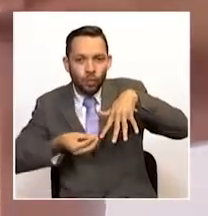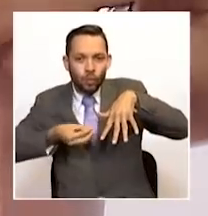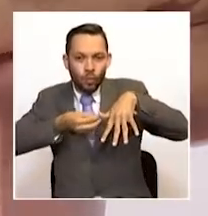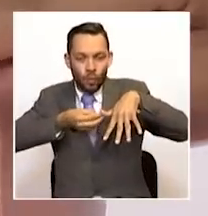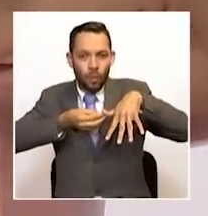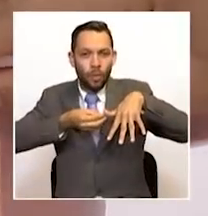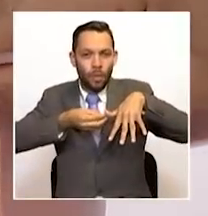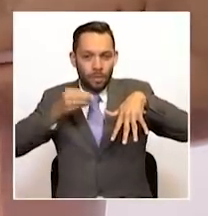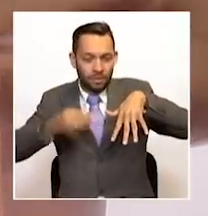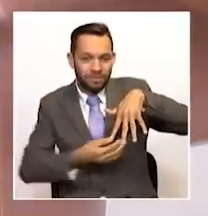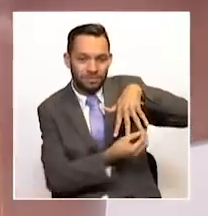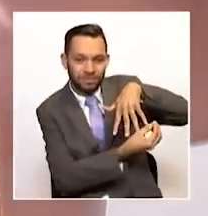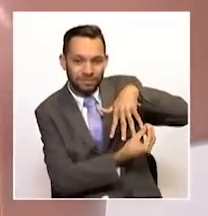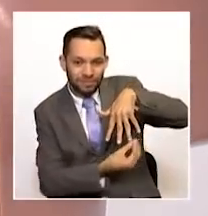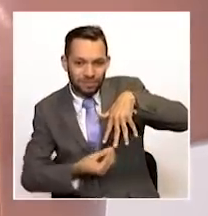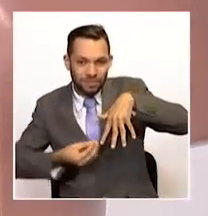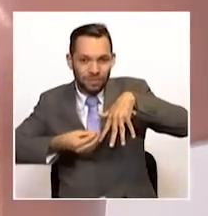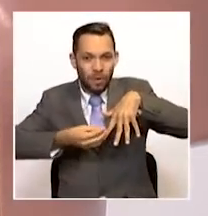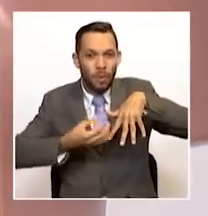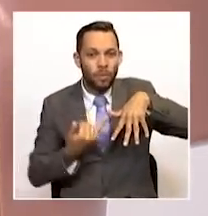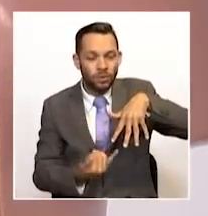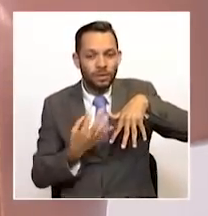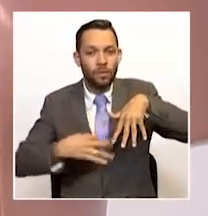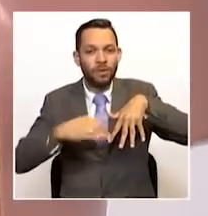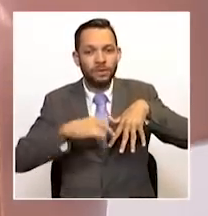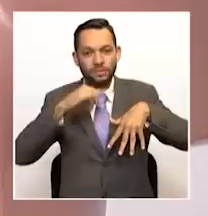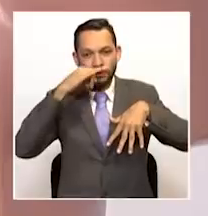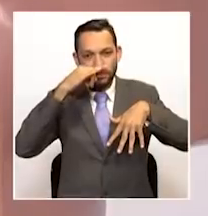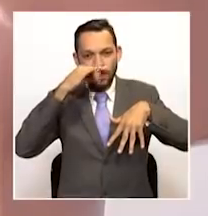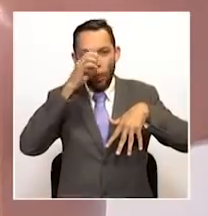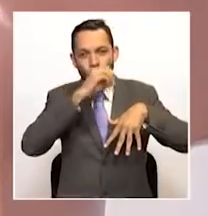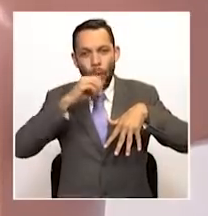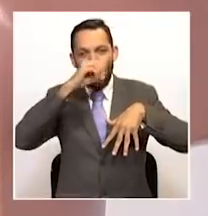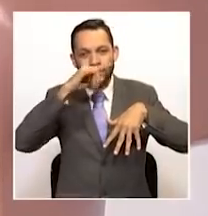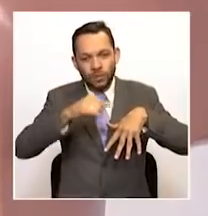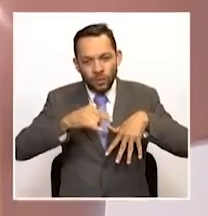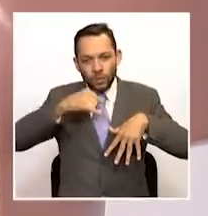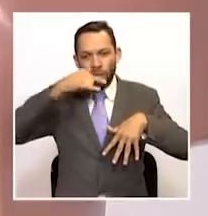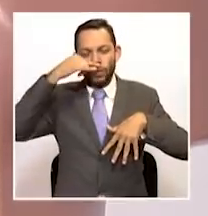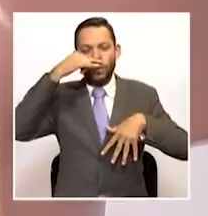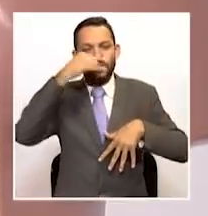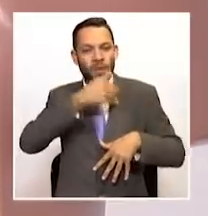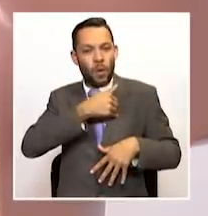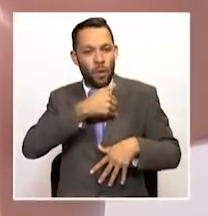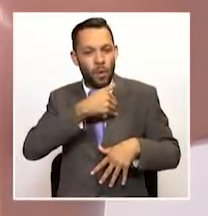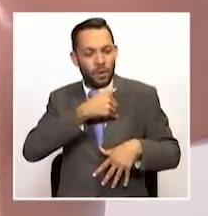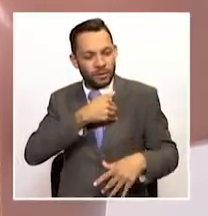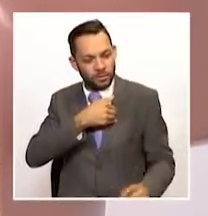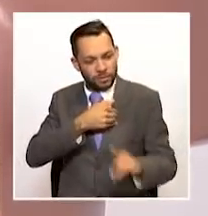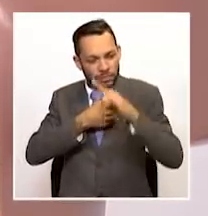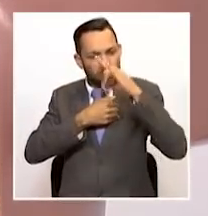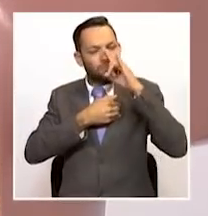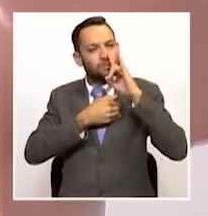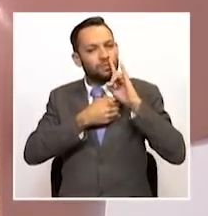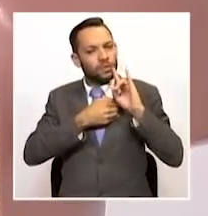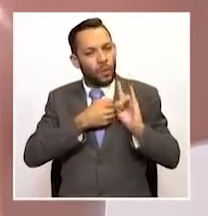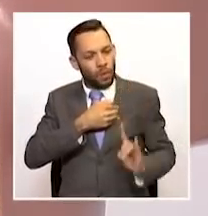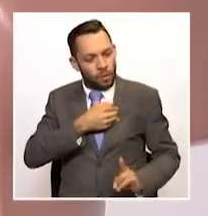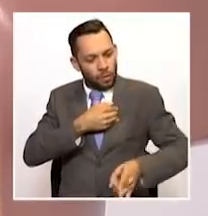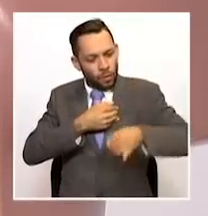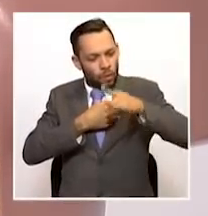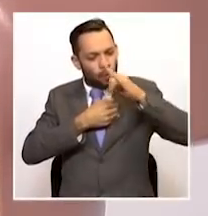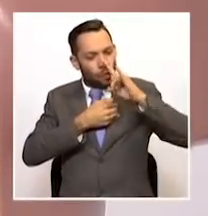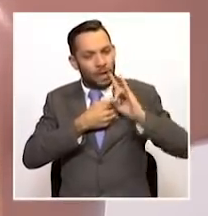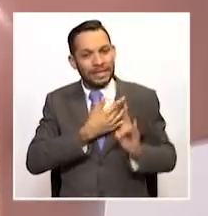completamente y llegue al corazón resulta que la sangre llega al corazón por la cava superior y por la cava inferior